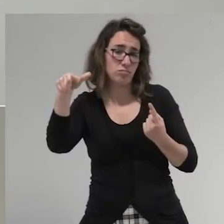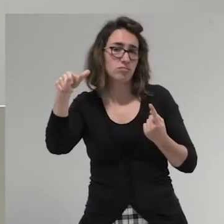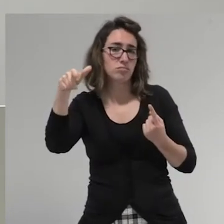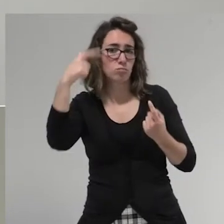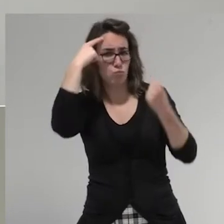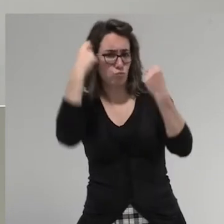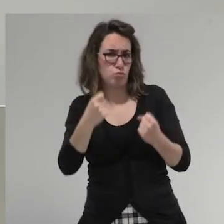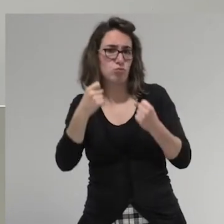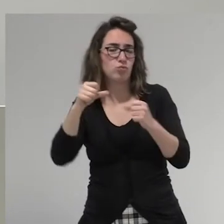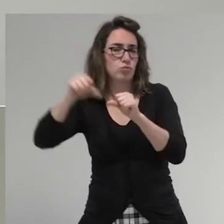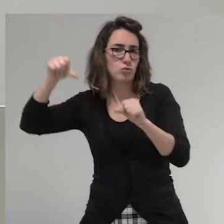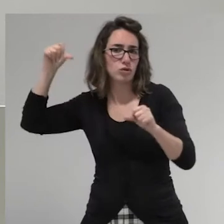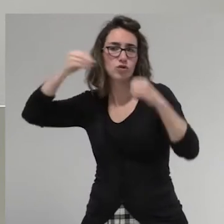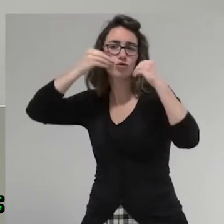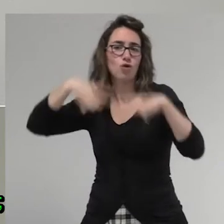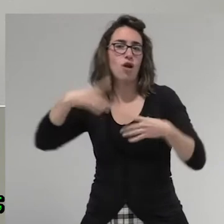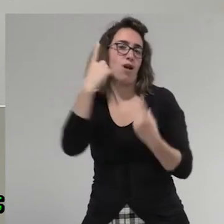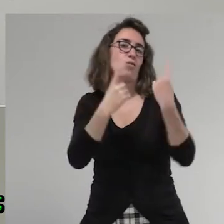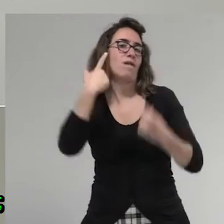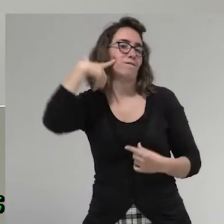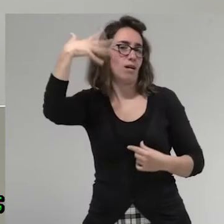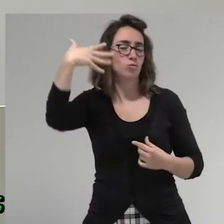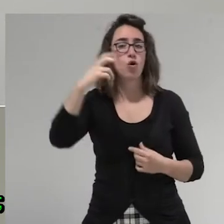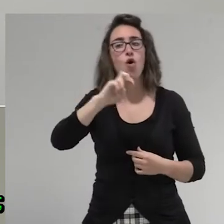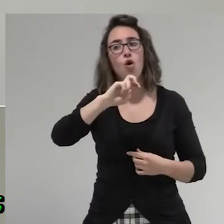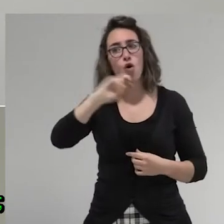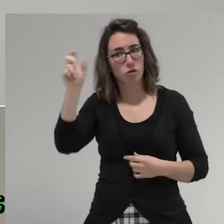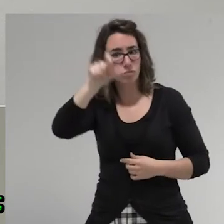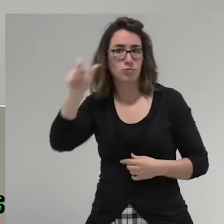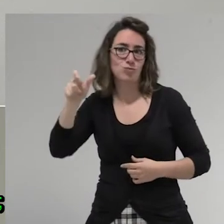son históricas y quizás son las más conocidas, pero hay mucha gente pensando